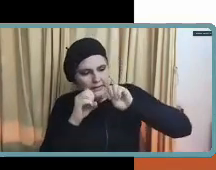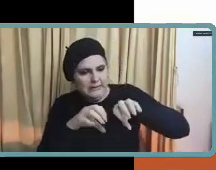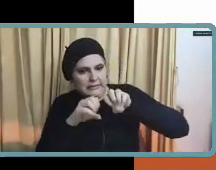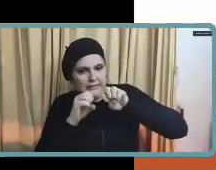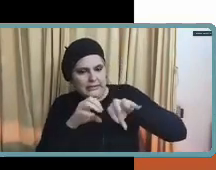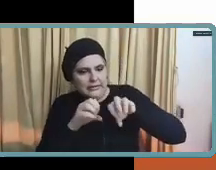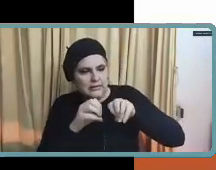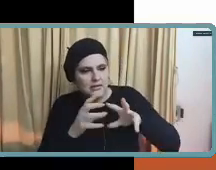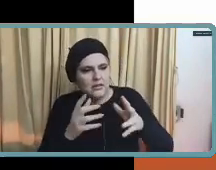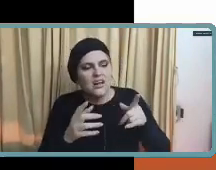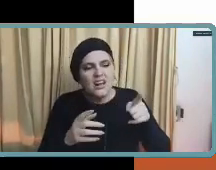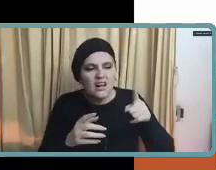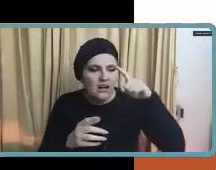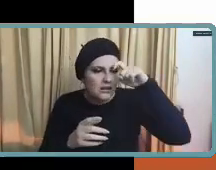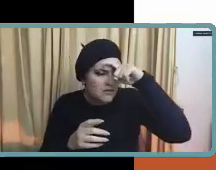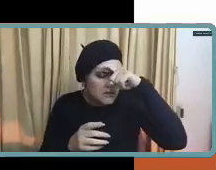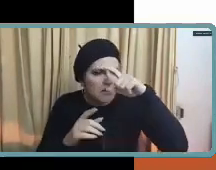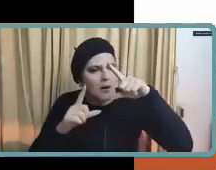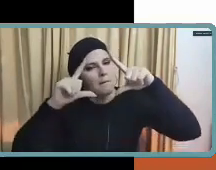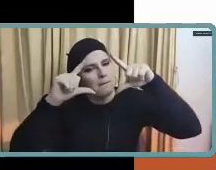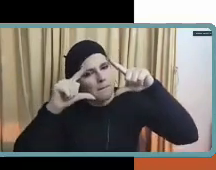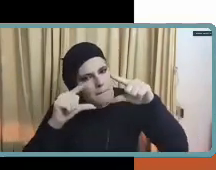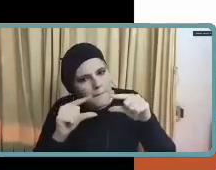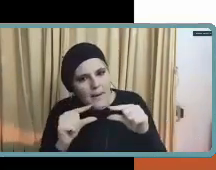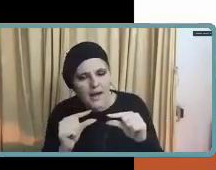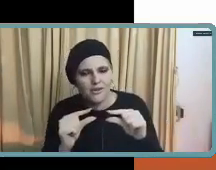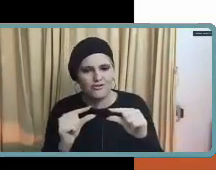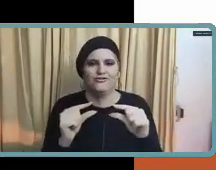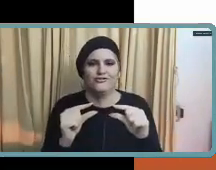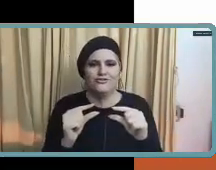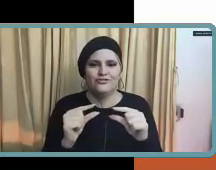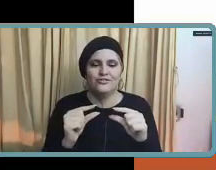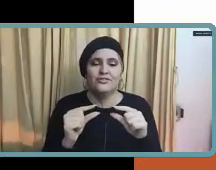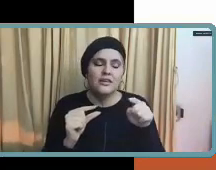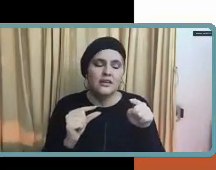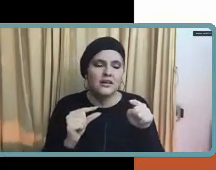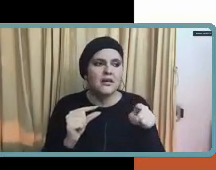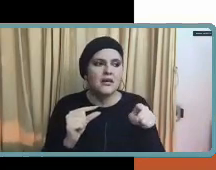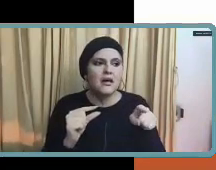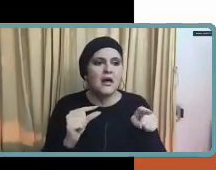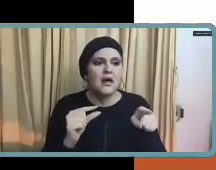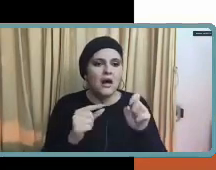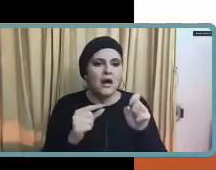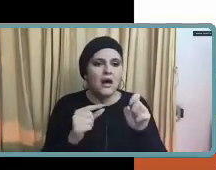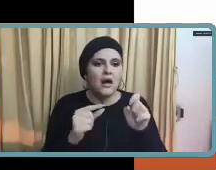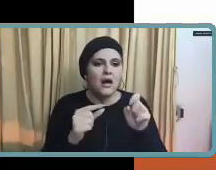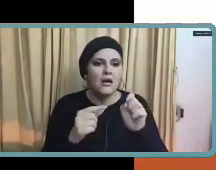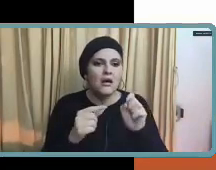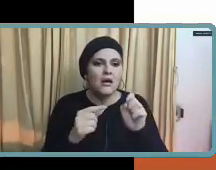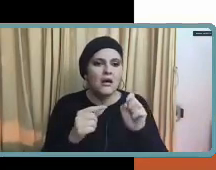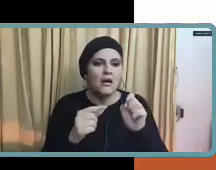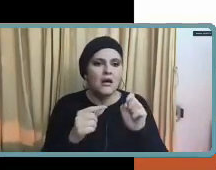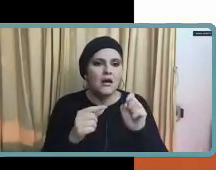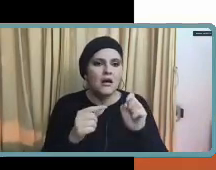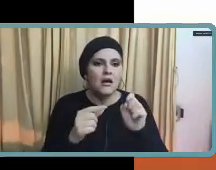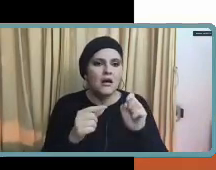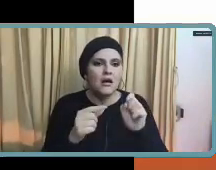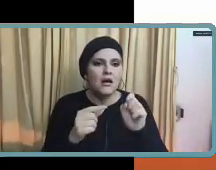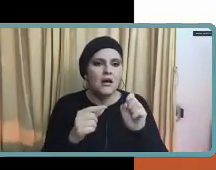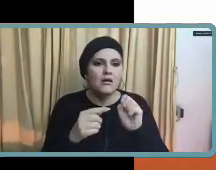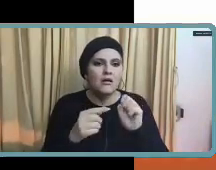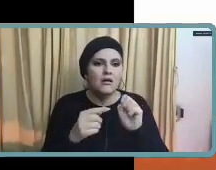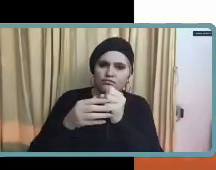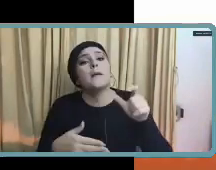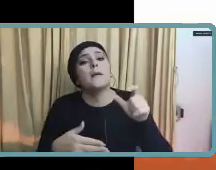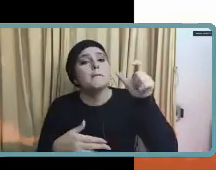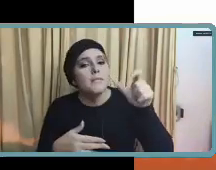dificultades a hacerlas menos complicadas, ya no vamos a tener un trastorno del espectro del autismo, sino que hablaríamos de una condición del espectro del autismo,